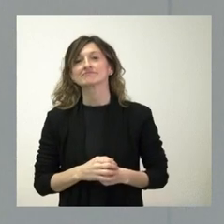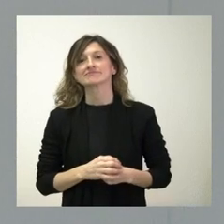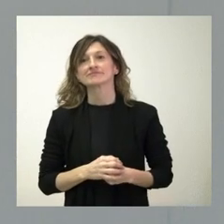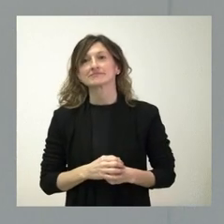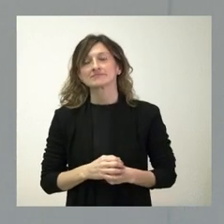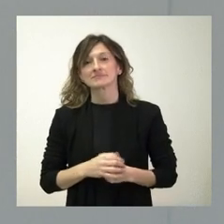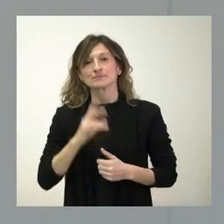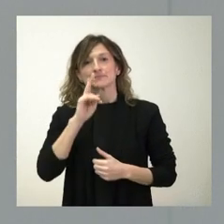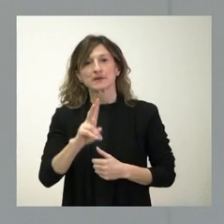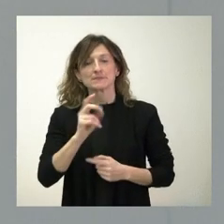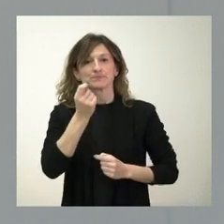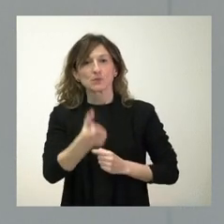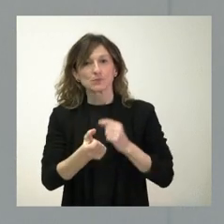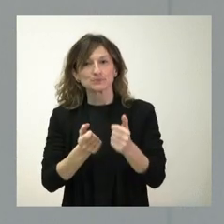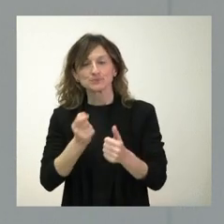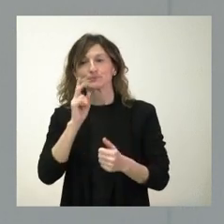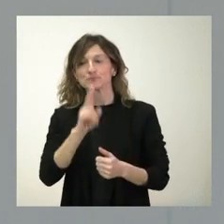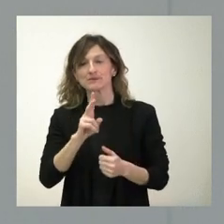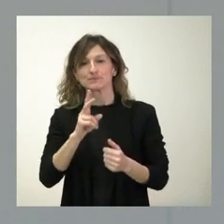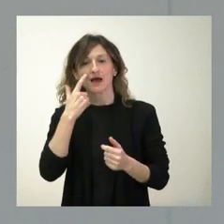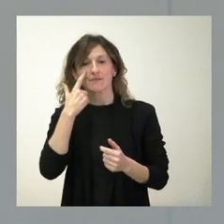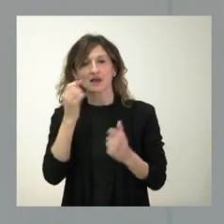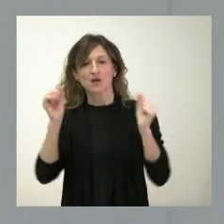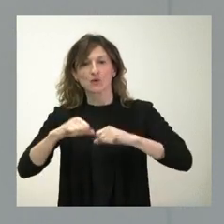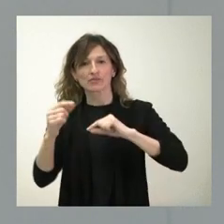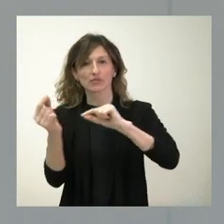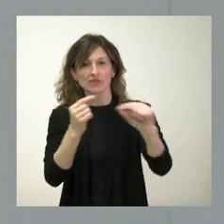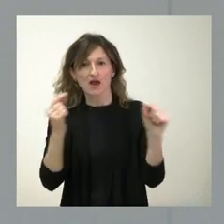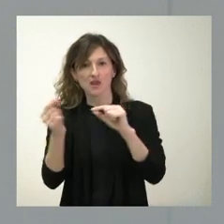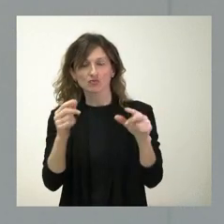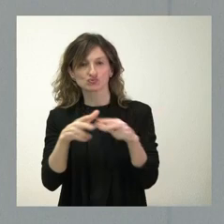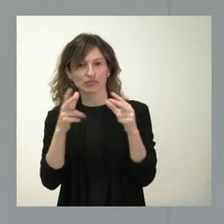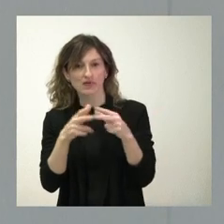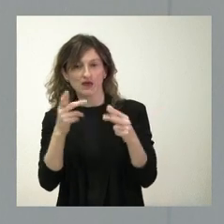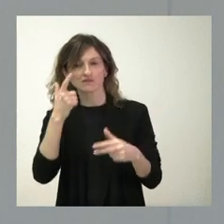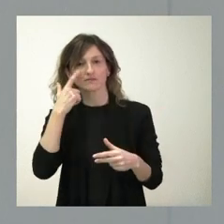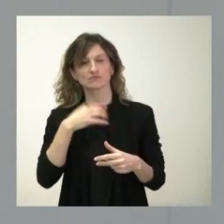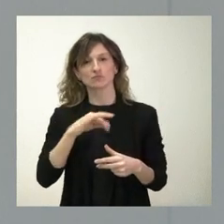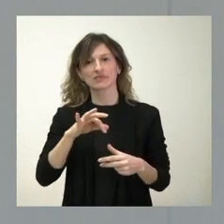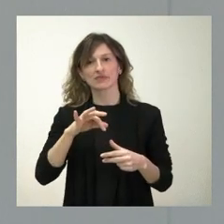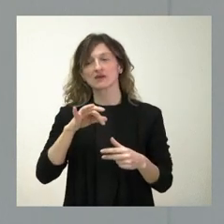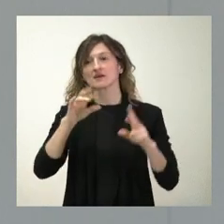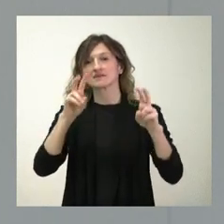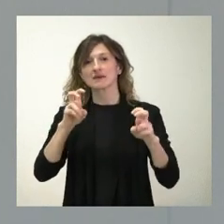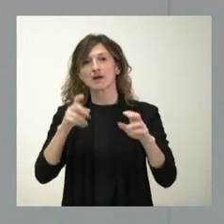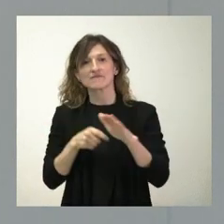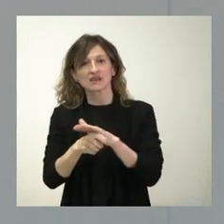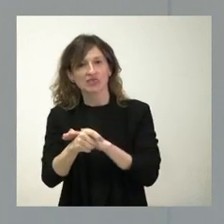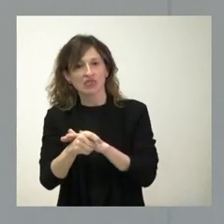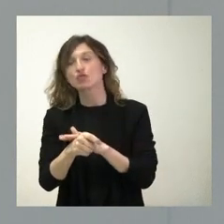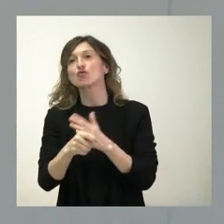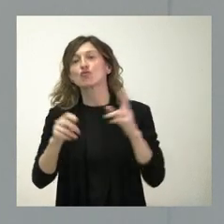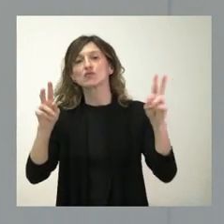Iremos viendo en el ámbito de los acuerdos del diálogo social si se puede establecer una fórmula de financiación por parte